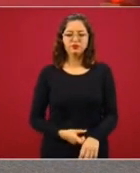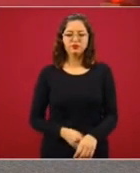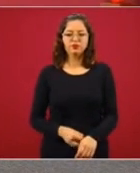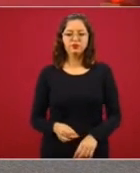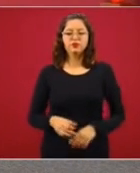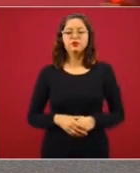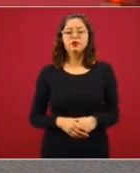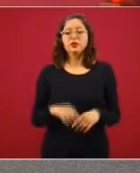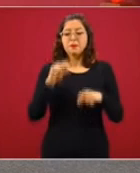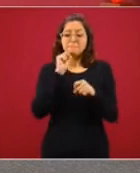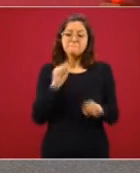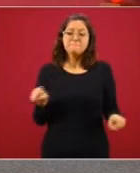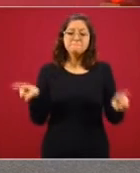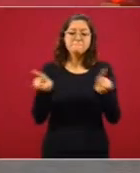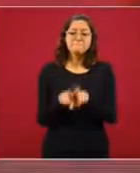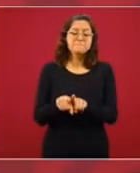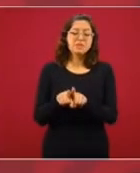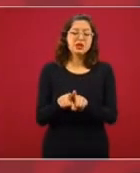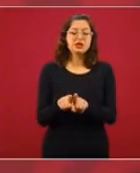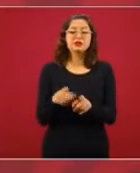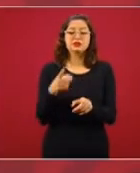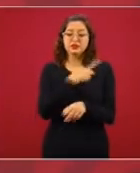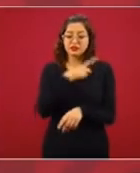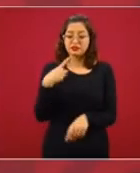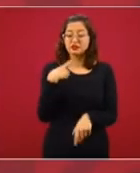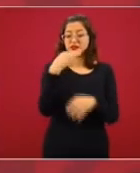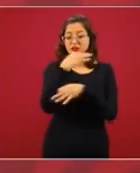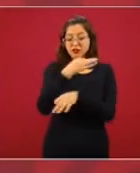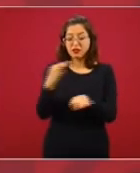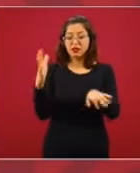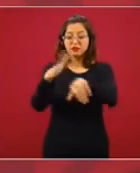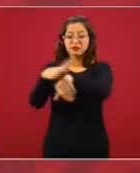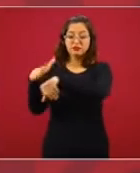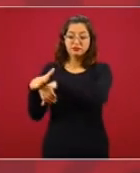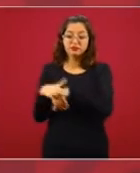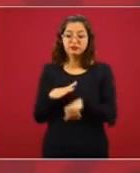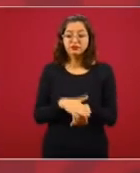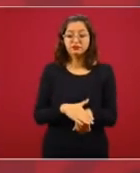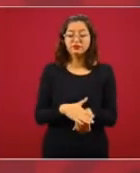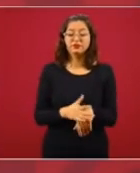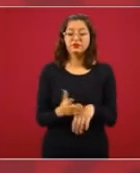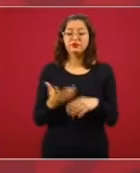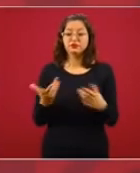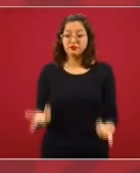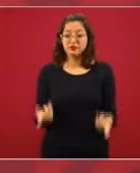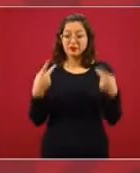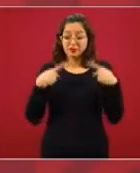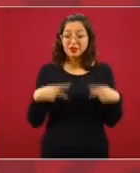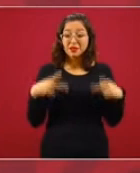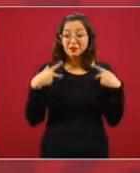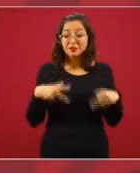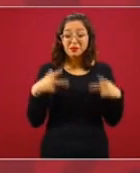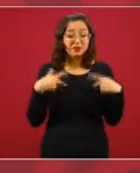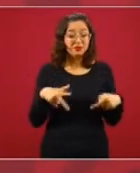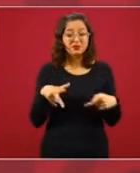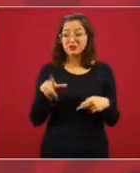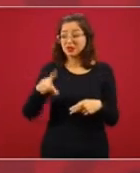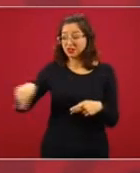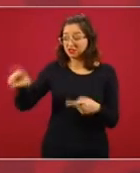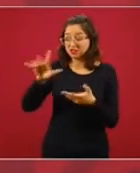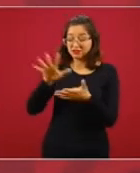debe de saber: la mayoría de la gente está de